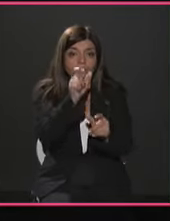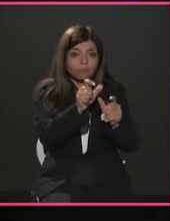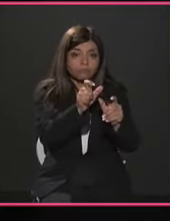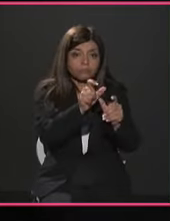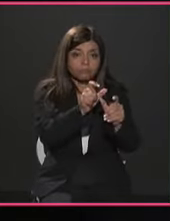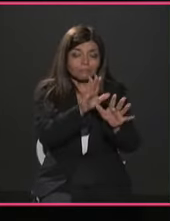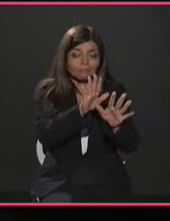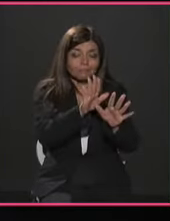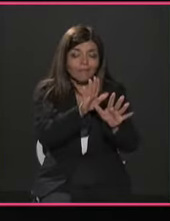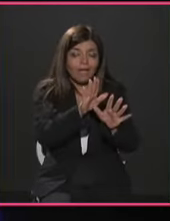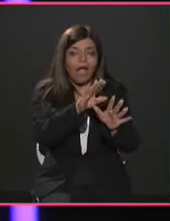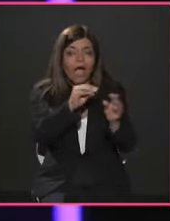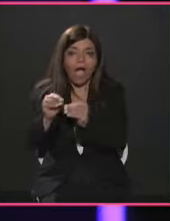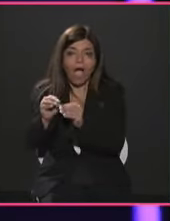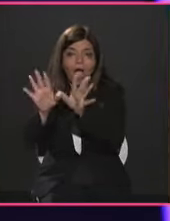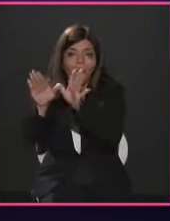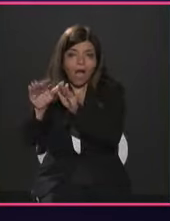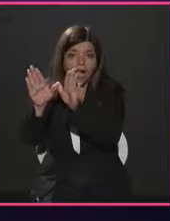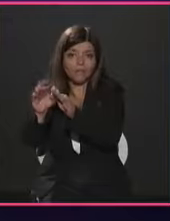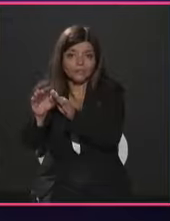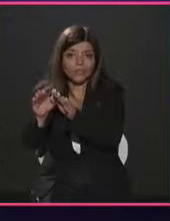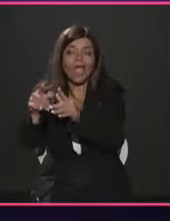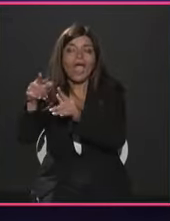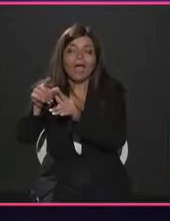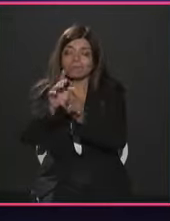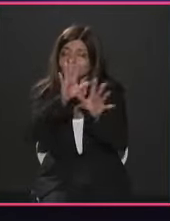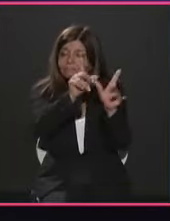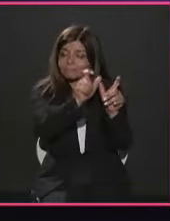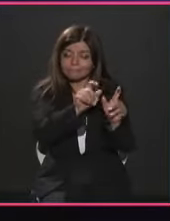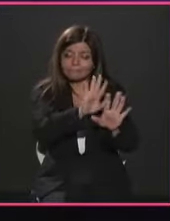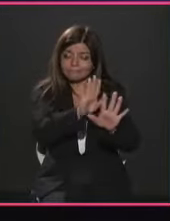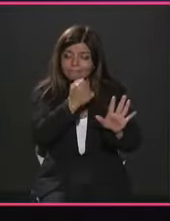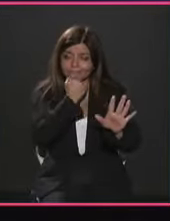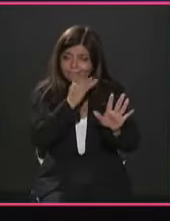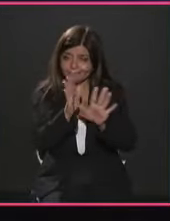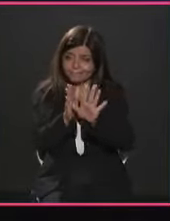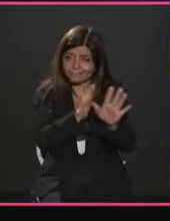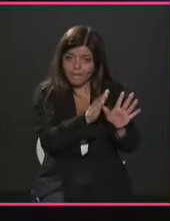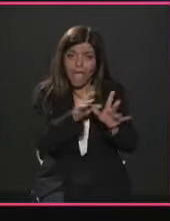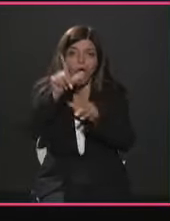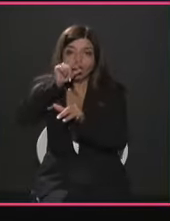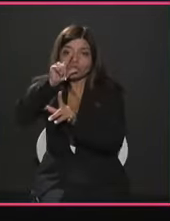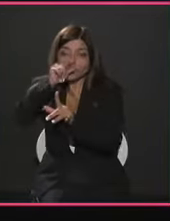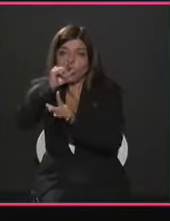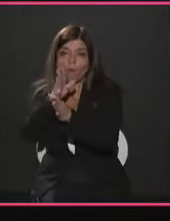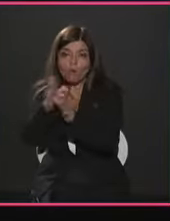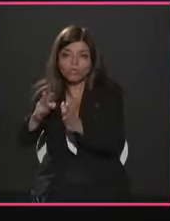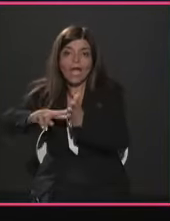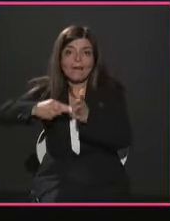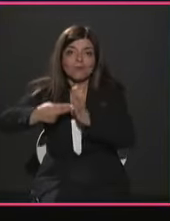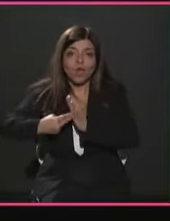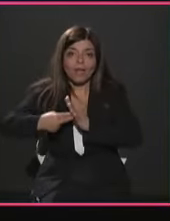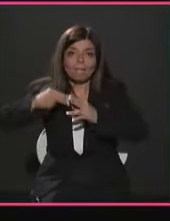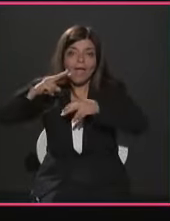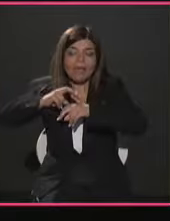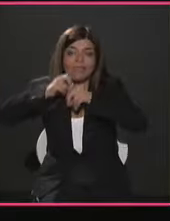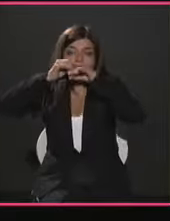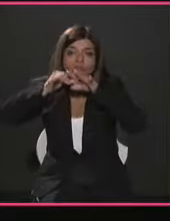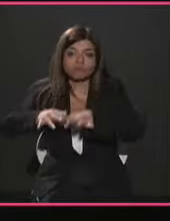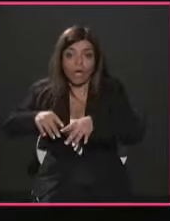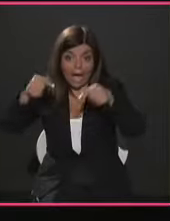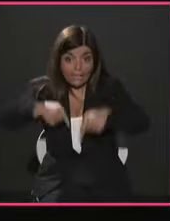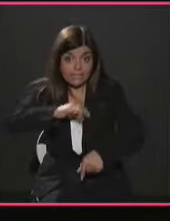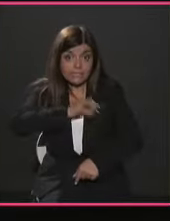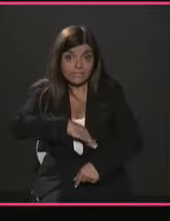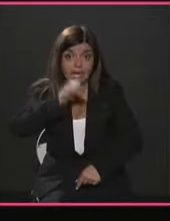pájaros a la población doméstica de pájaros y creo que incluso el problema de la influenza es un problema con los cerdos aquí en